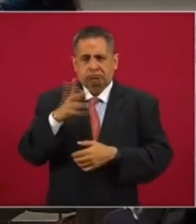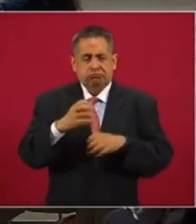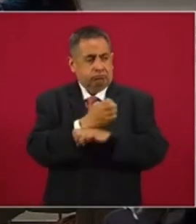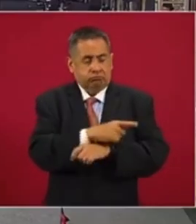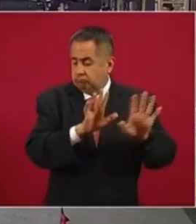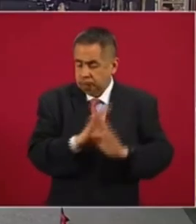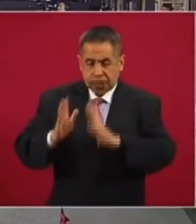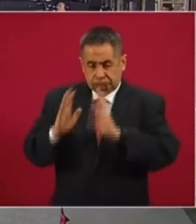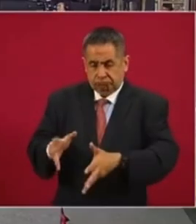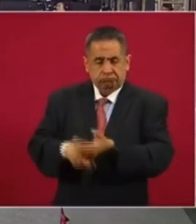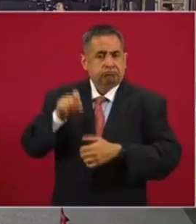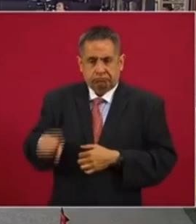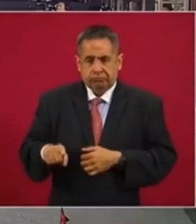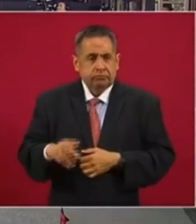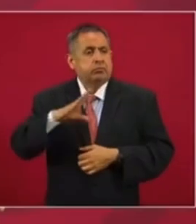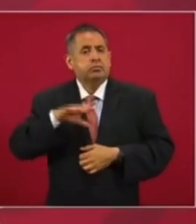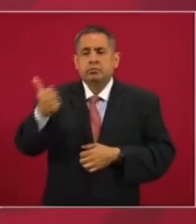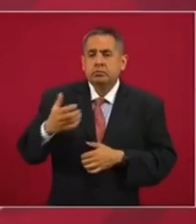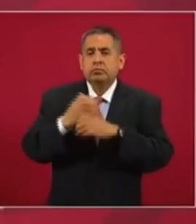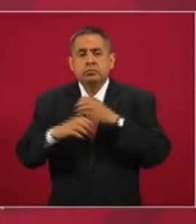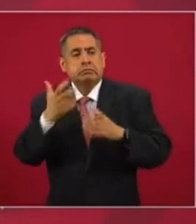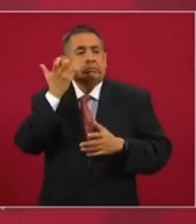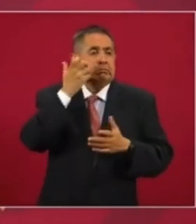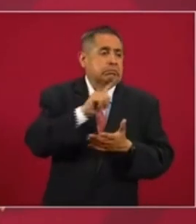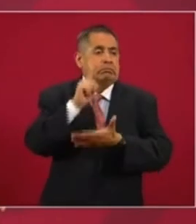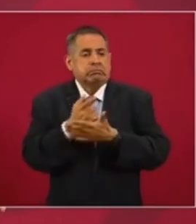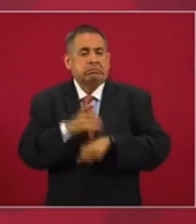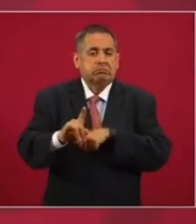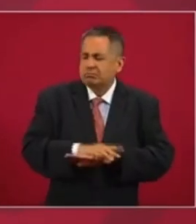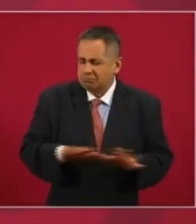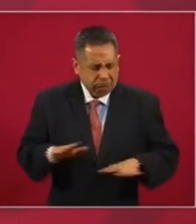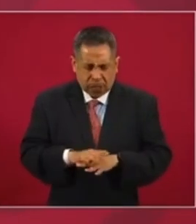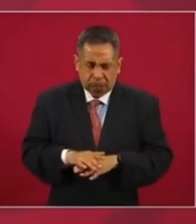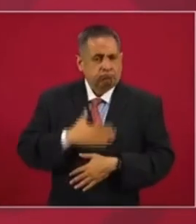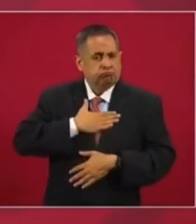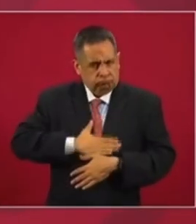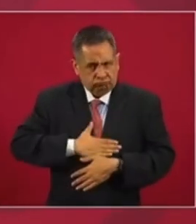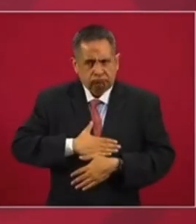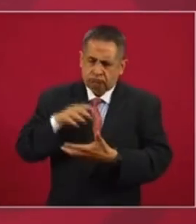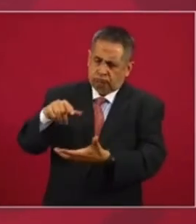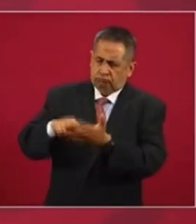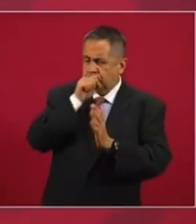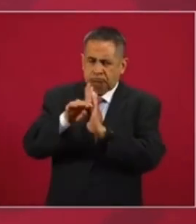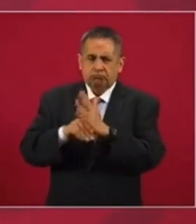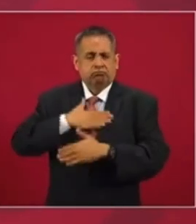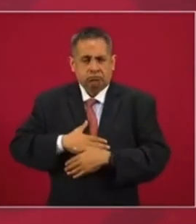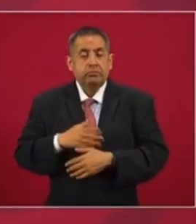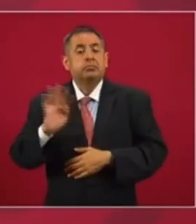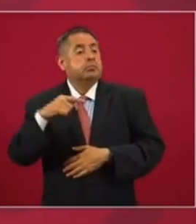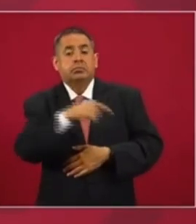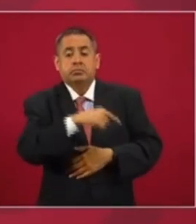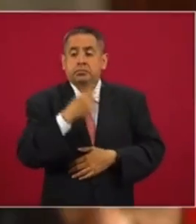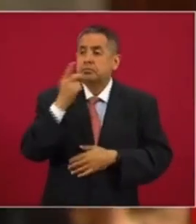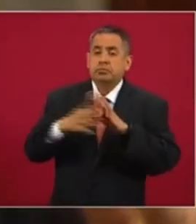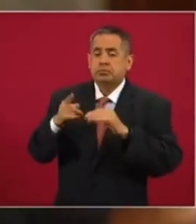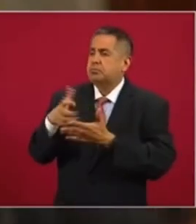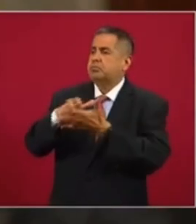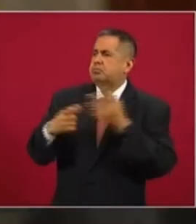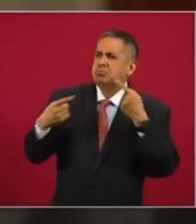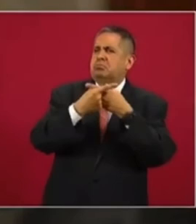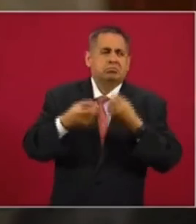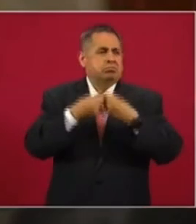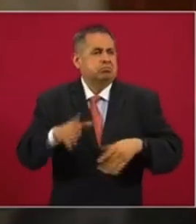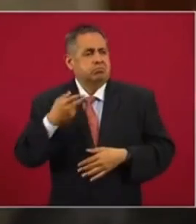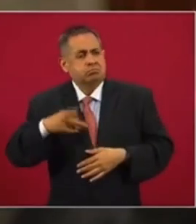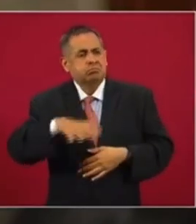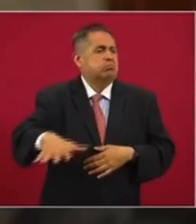Se mantiene. Es lo mismo, porque no hay nada ilegal. No hay nada injusto. Sí, porque ellos manifiestan que esta autoridad republicana va contra los intereses